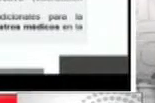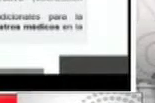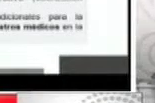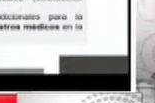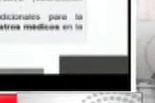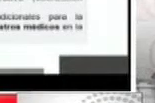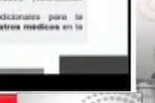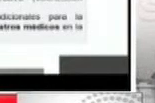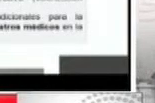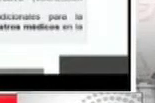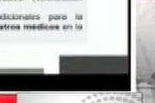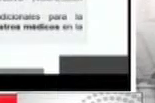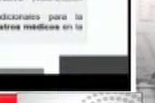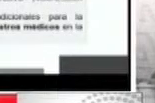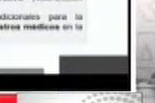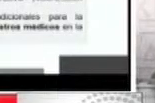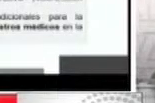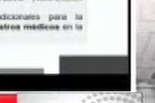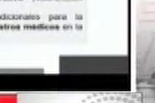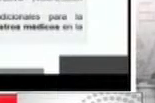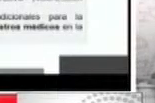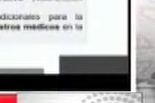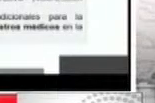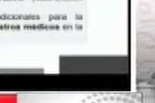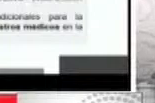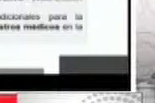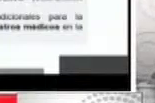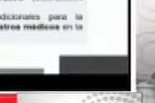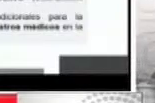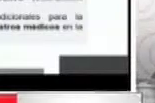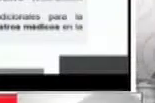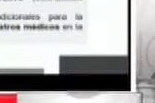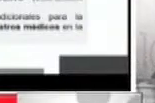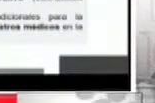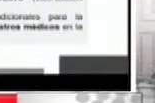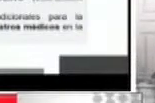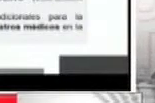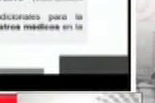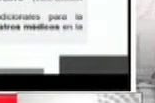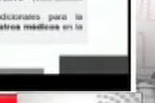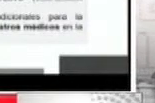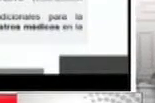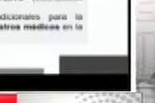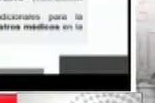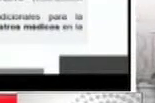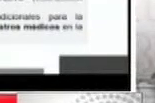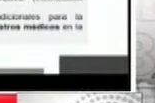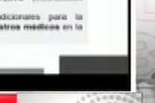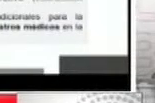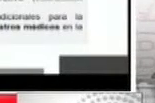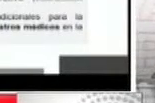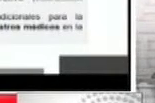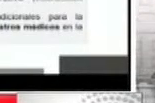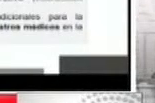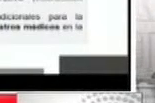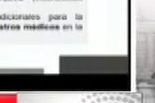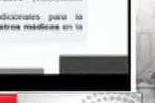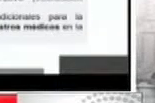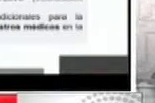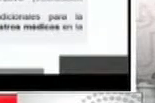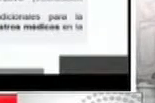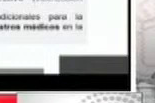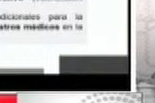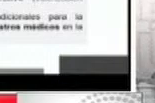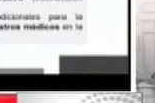el año 2021, que es este año que está feneciendo, se había destinado